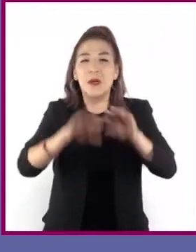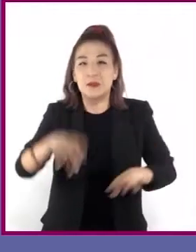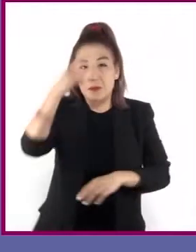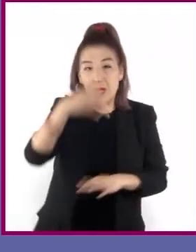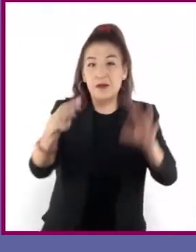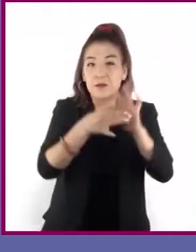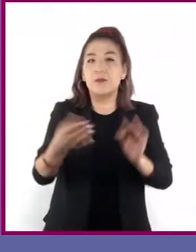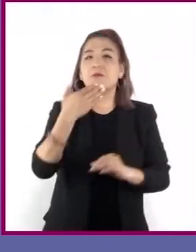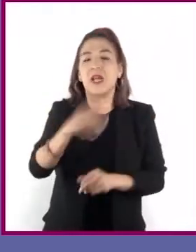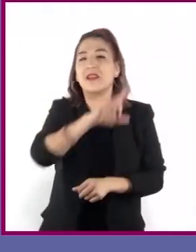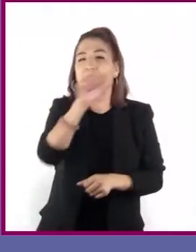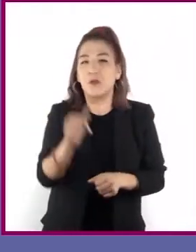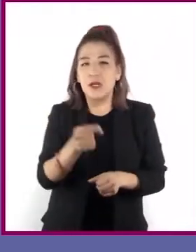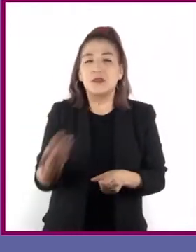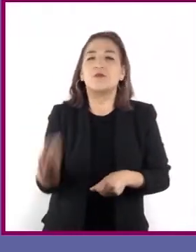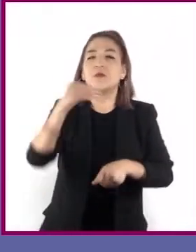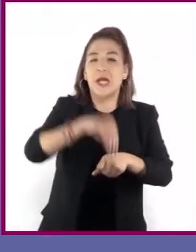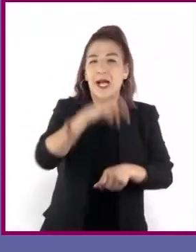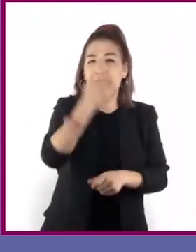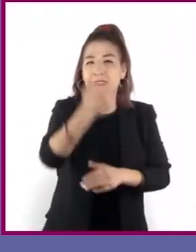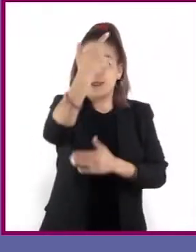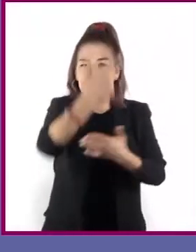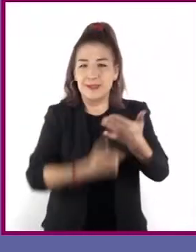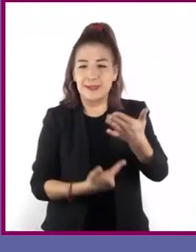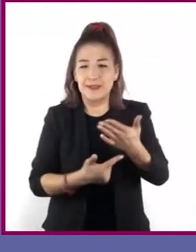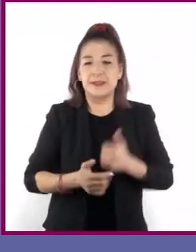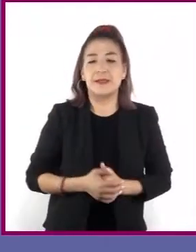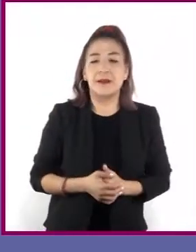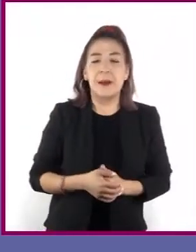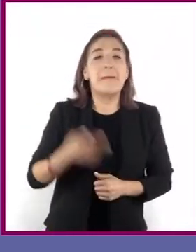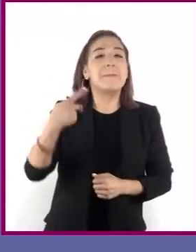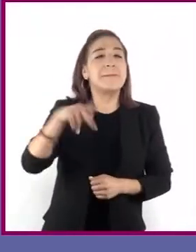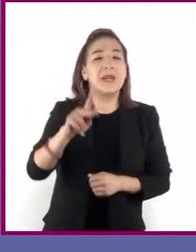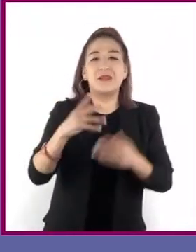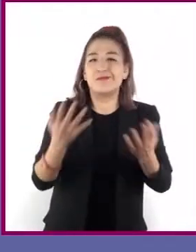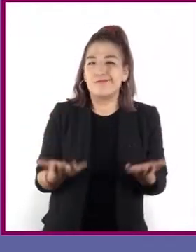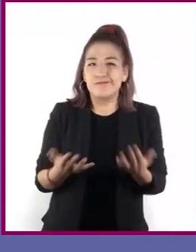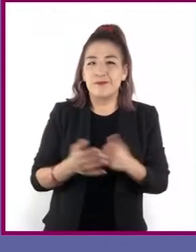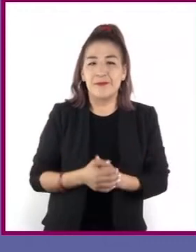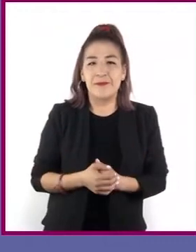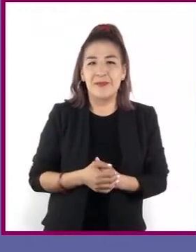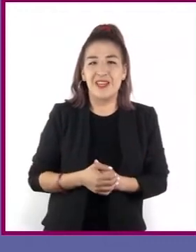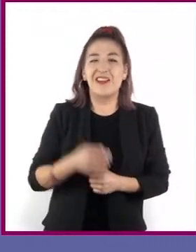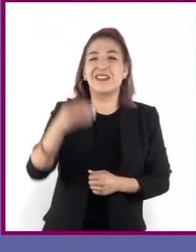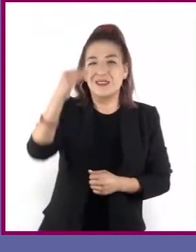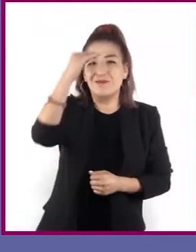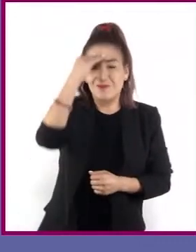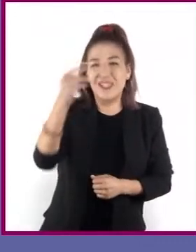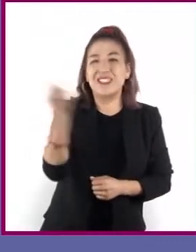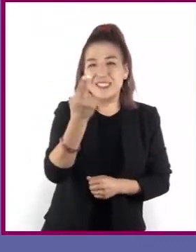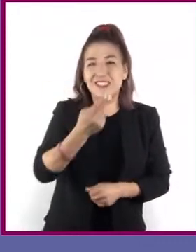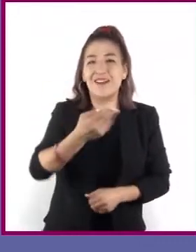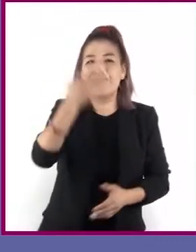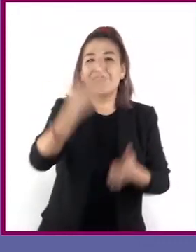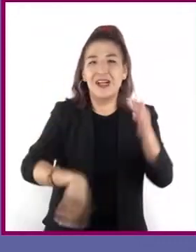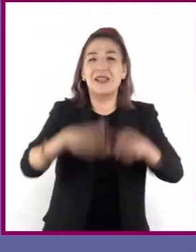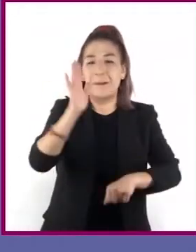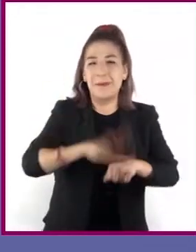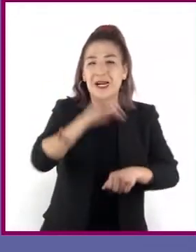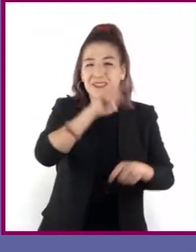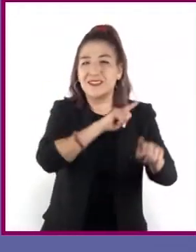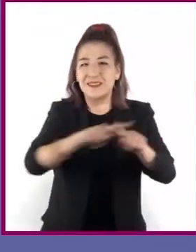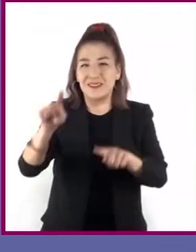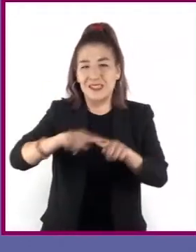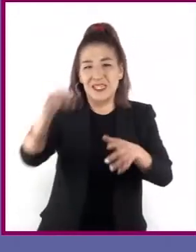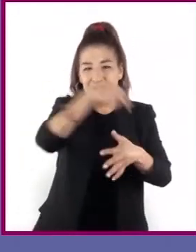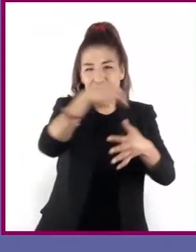adecuados para integrarlo a nuestra lista. Pero reconocemos que nos hacen falta más elementos